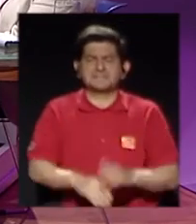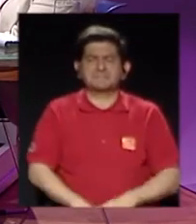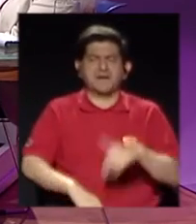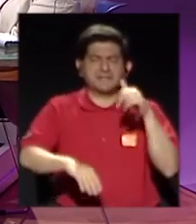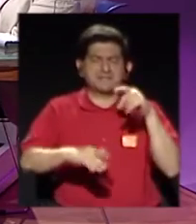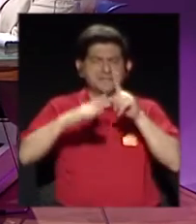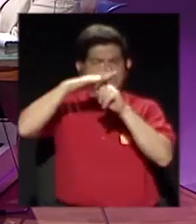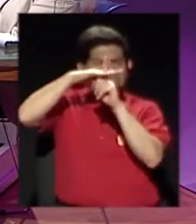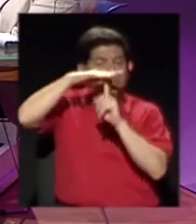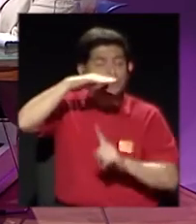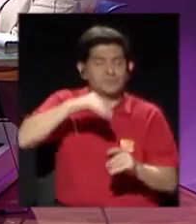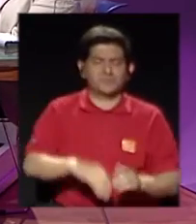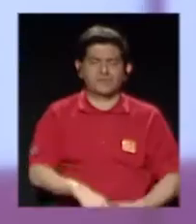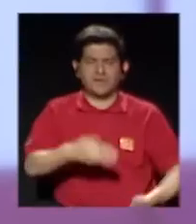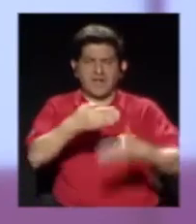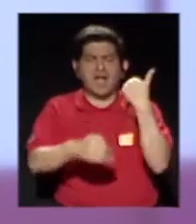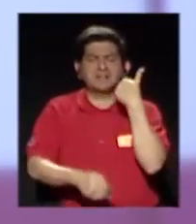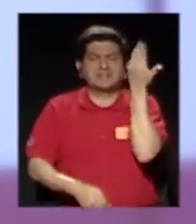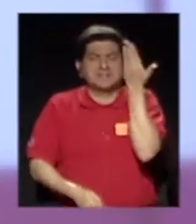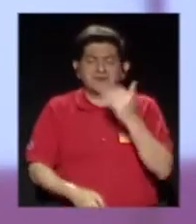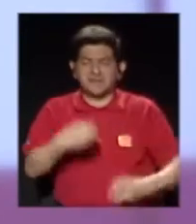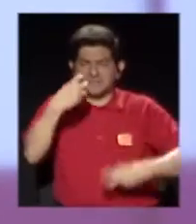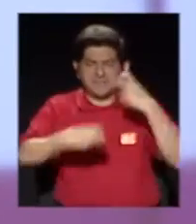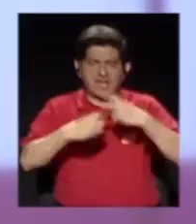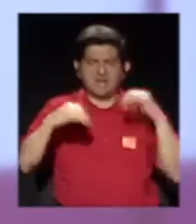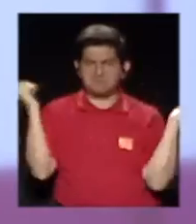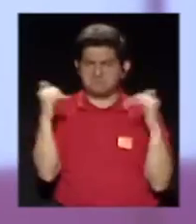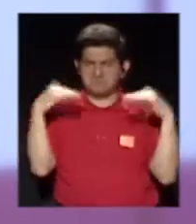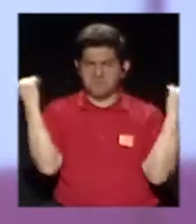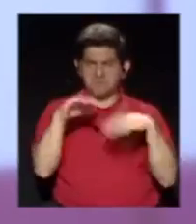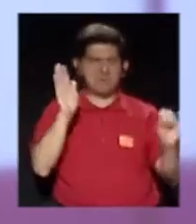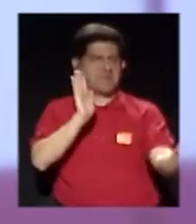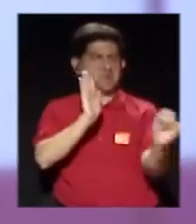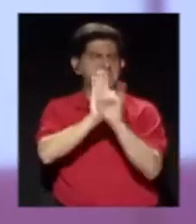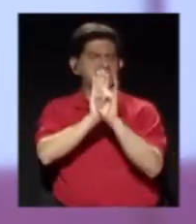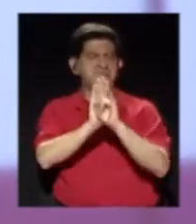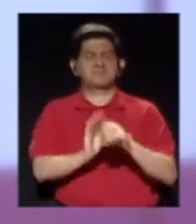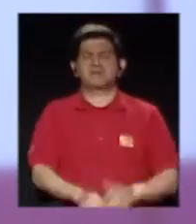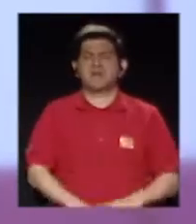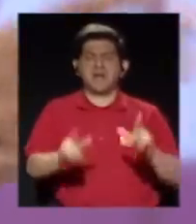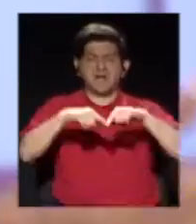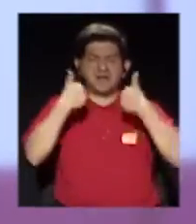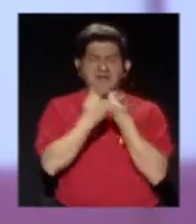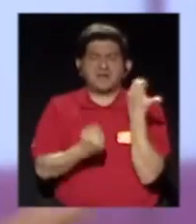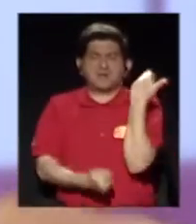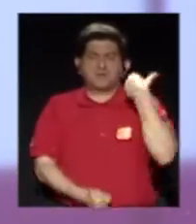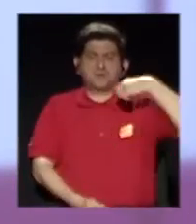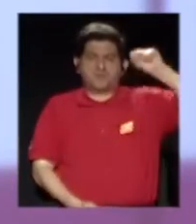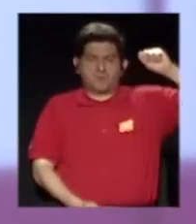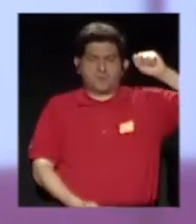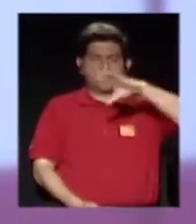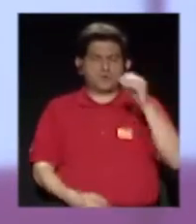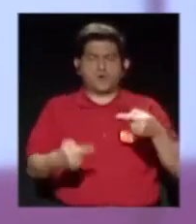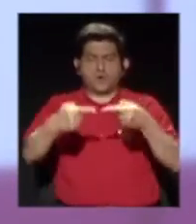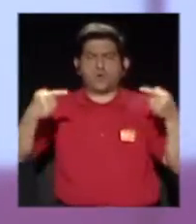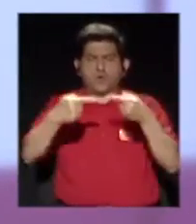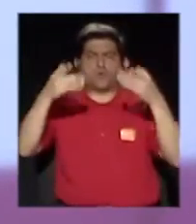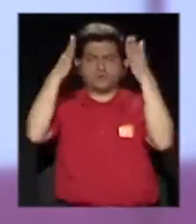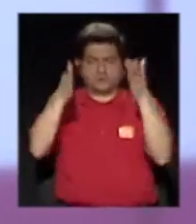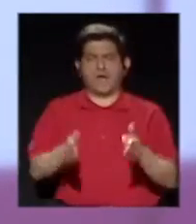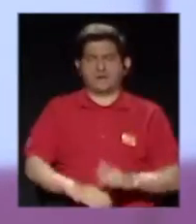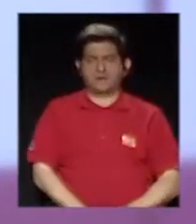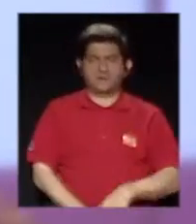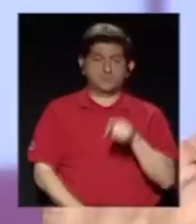esto porque era muy fácil cuando el conflicto armado identificaba salvando insurgente o al bando contra insurgente